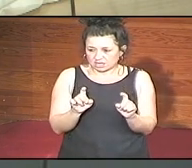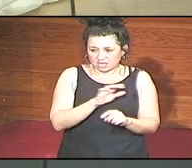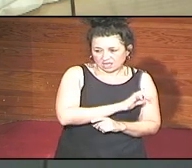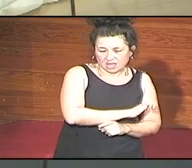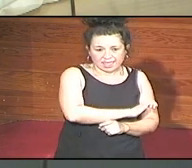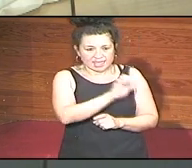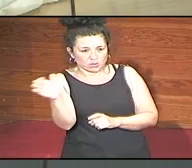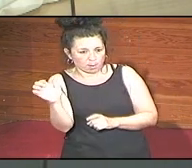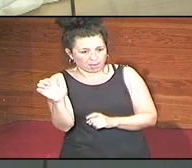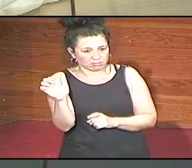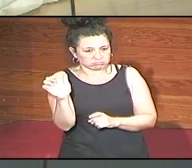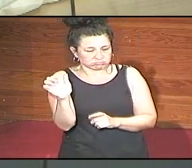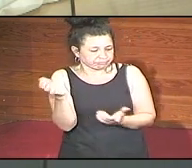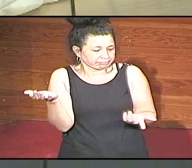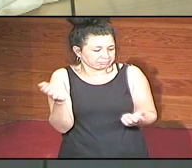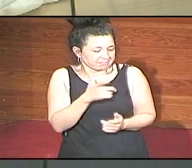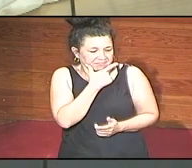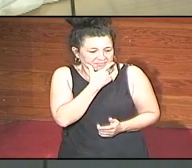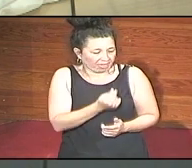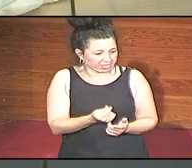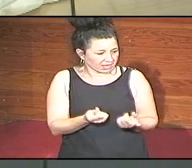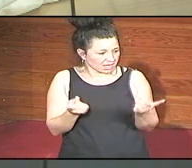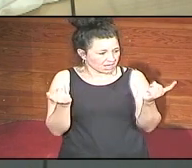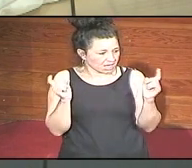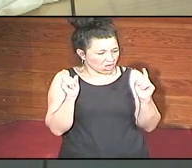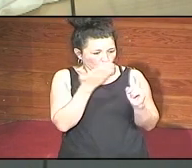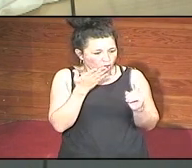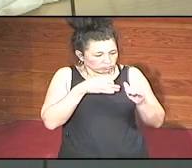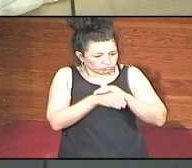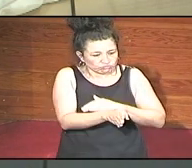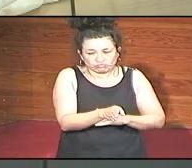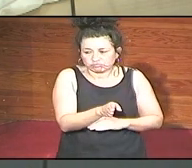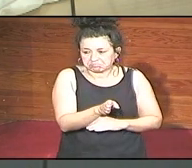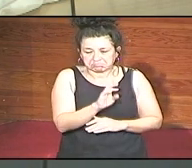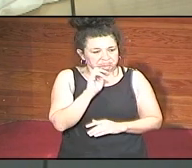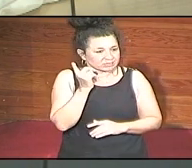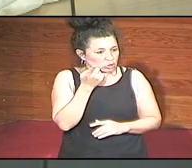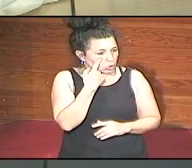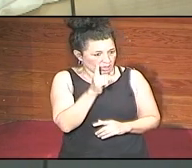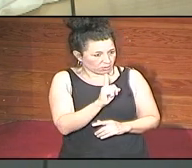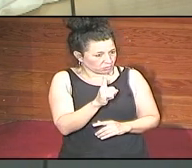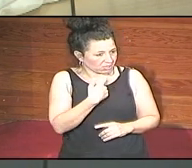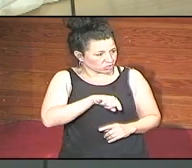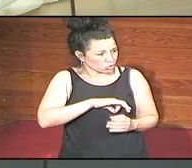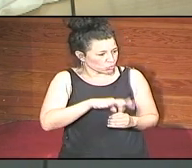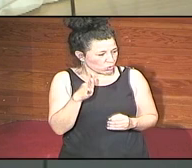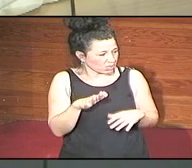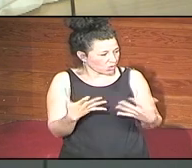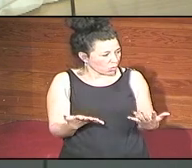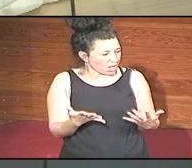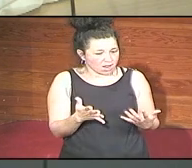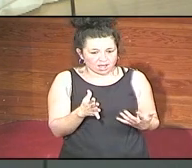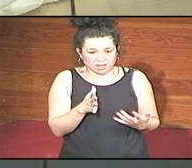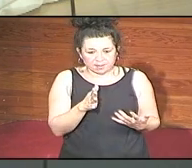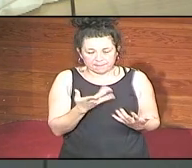tenemos es muy fácil para nosotros acceder a colegios y nos damos cuenta de la suerte que tenemos lamentablemente igual allí es